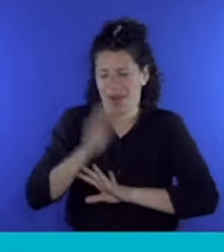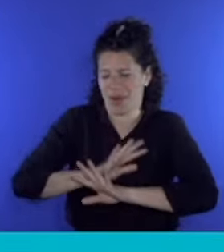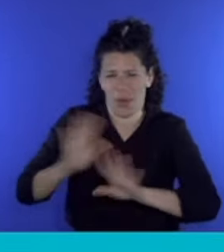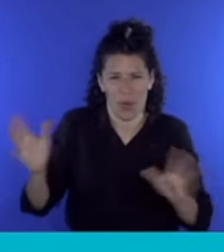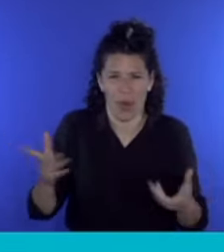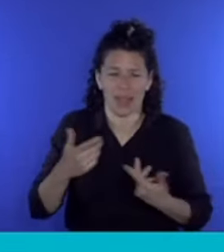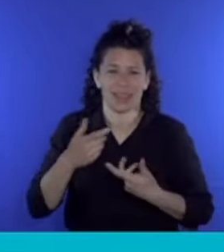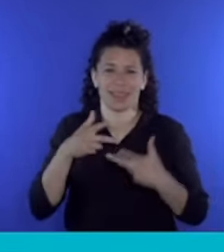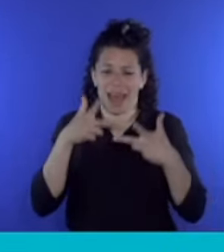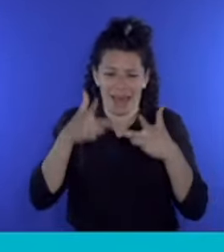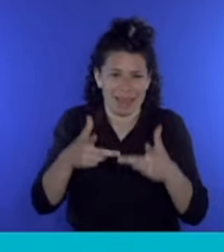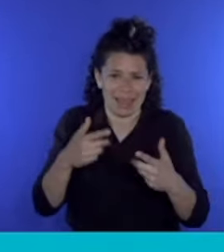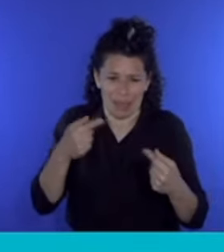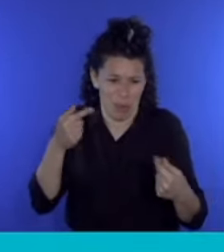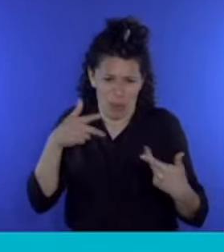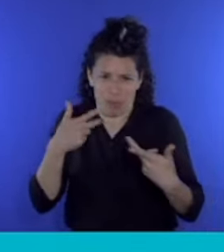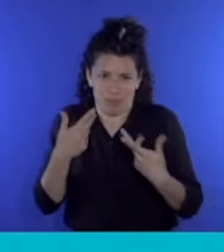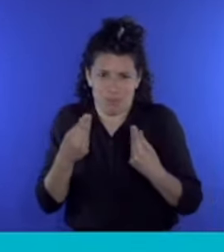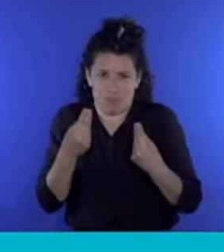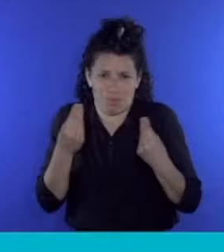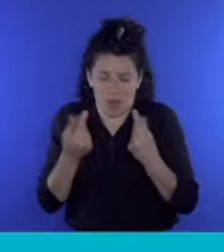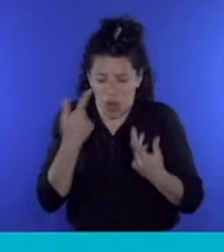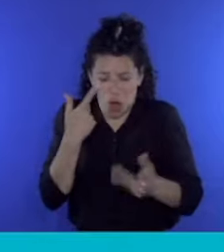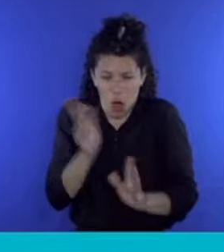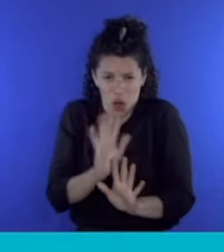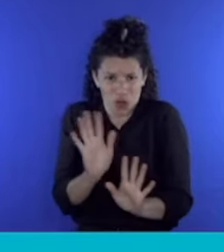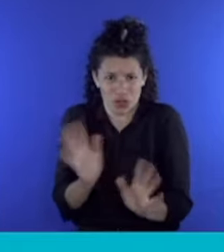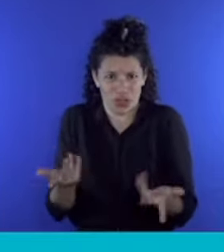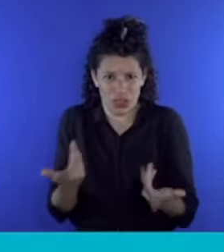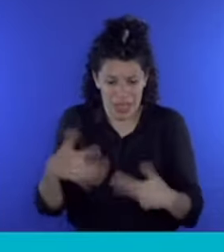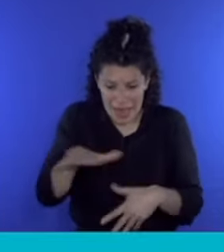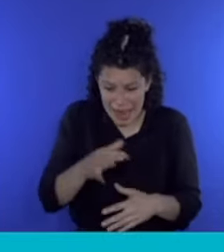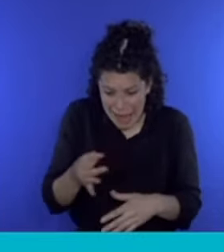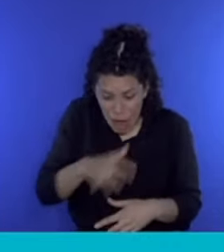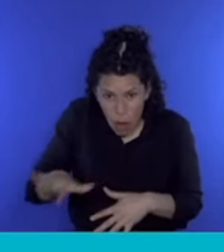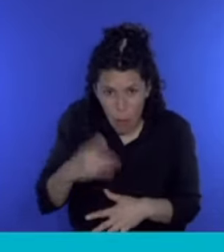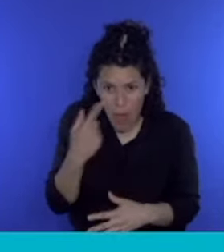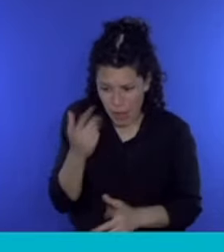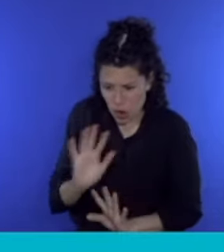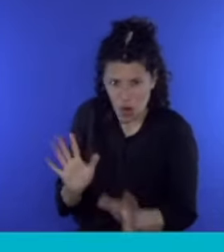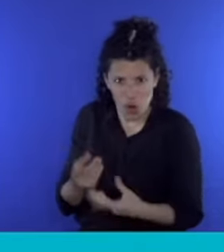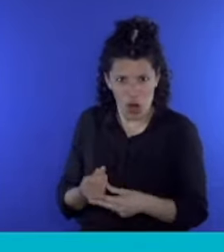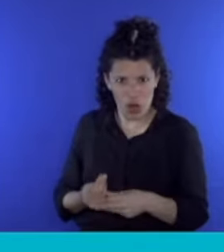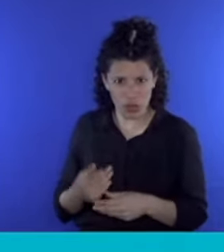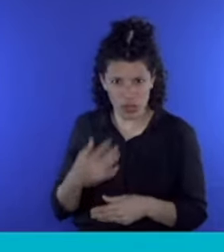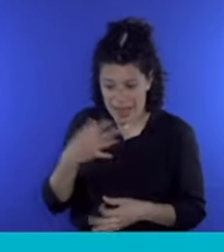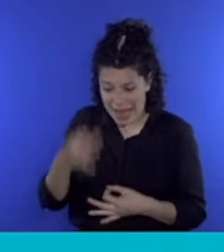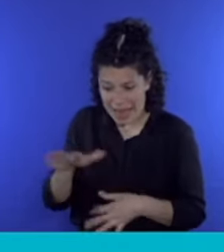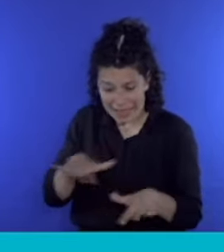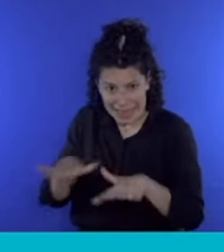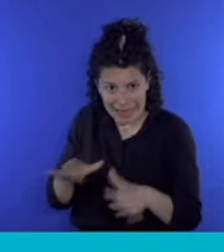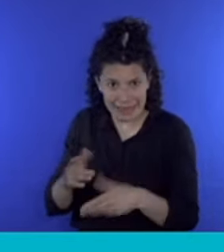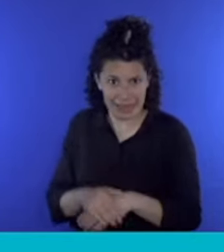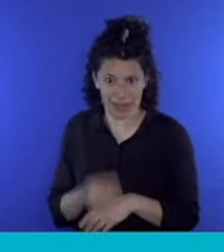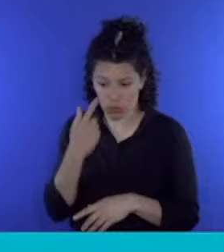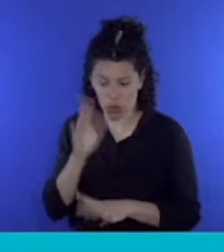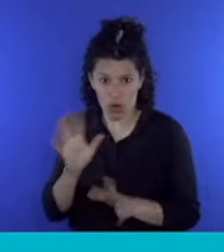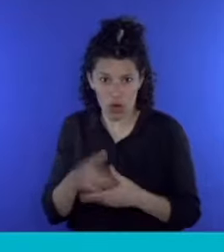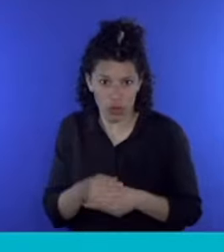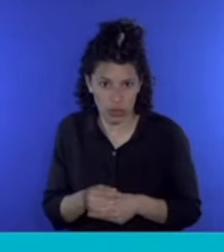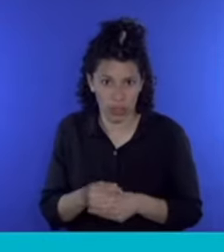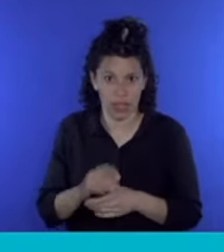incoherencia de un desconocimiento de lo que pasa en los barrios de lo que está pasando realmente en en los territorios